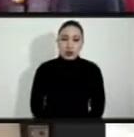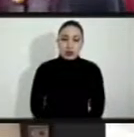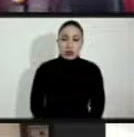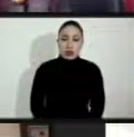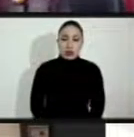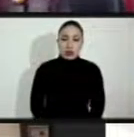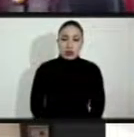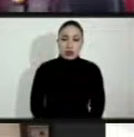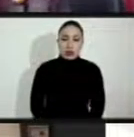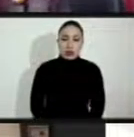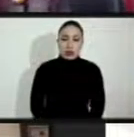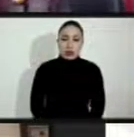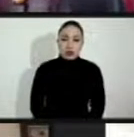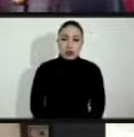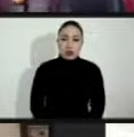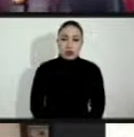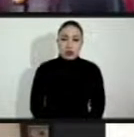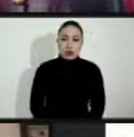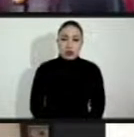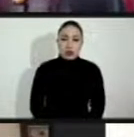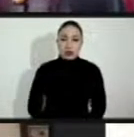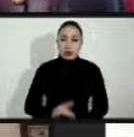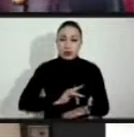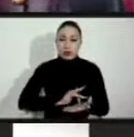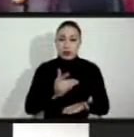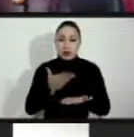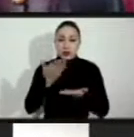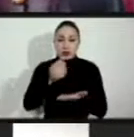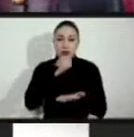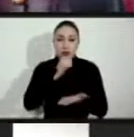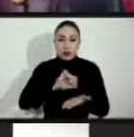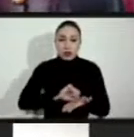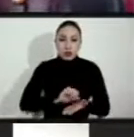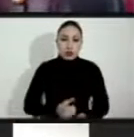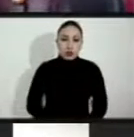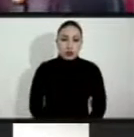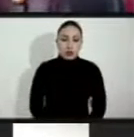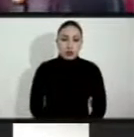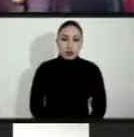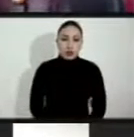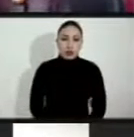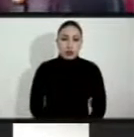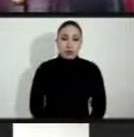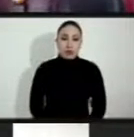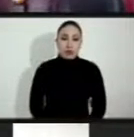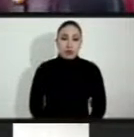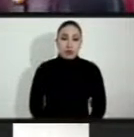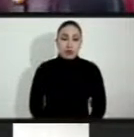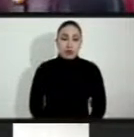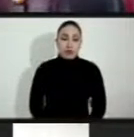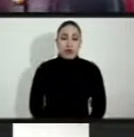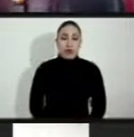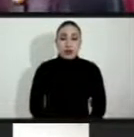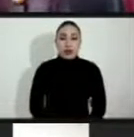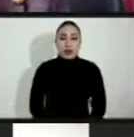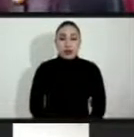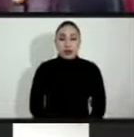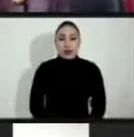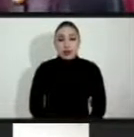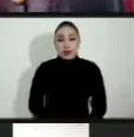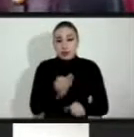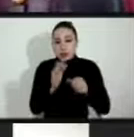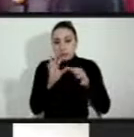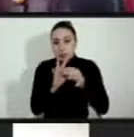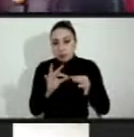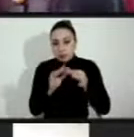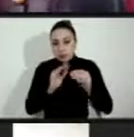diputada. Gracias, diputada secretaria. Una vez hecha esta aclaración, continuamos con nuestro Orden del día.